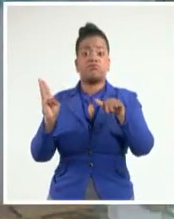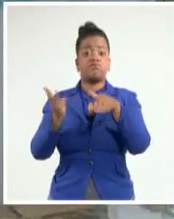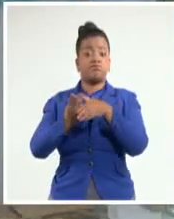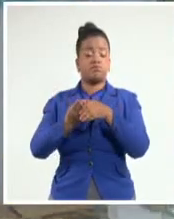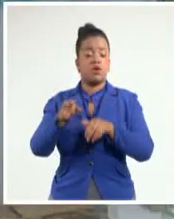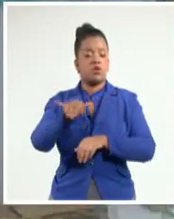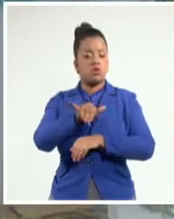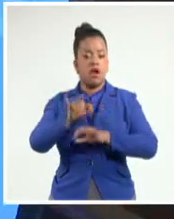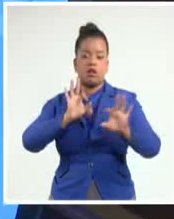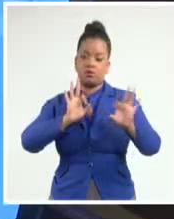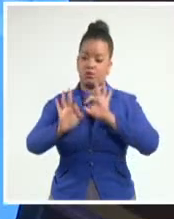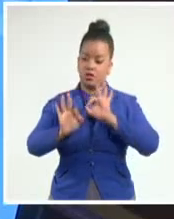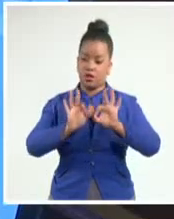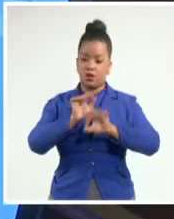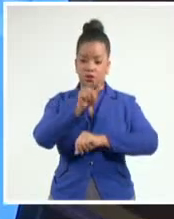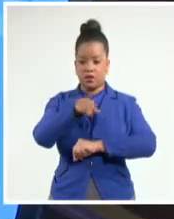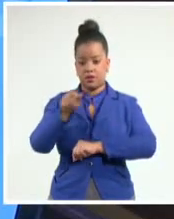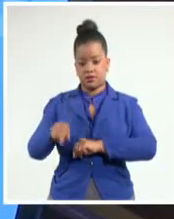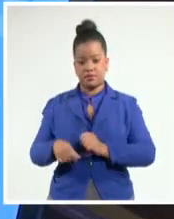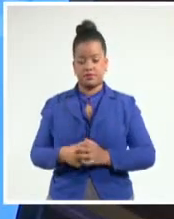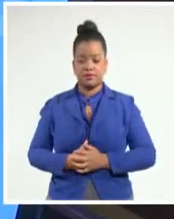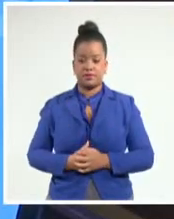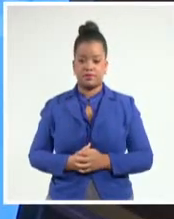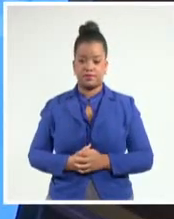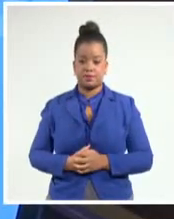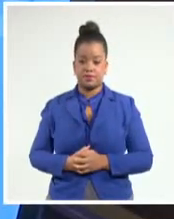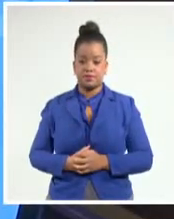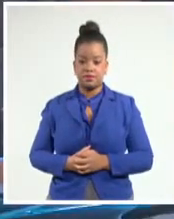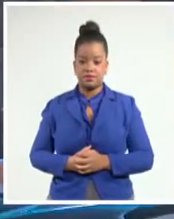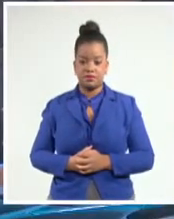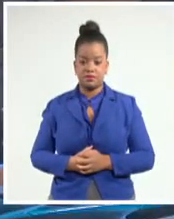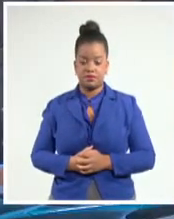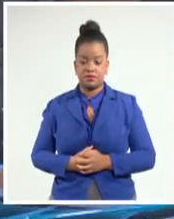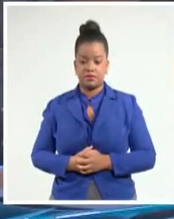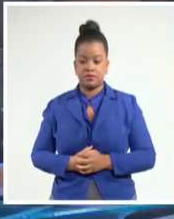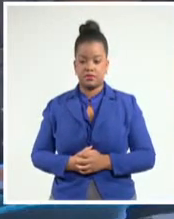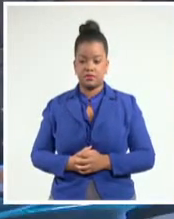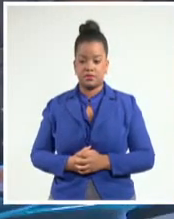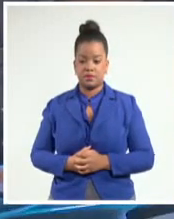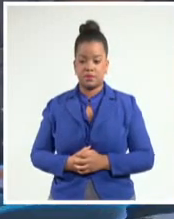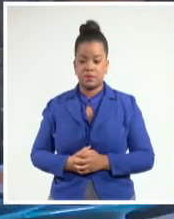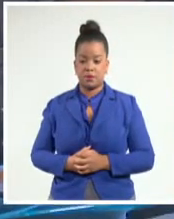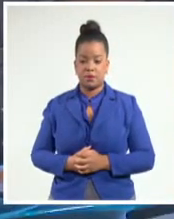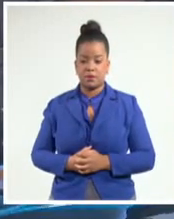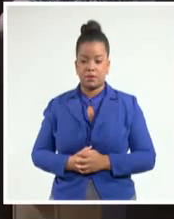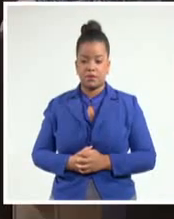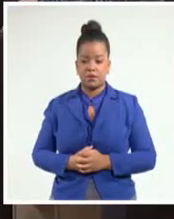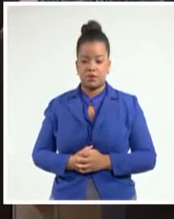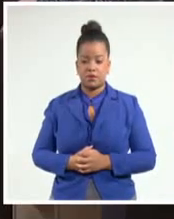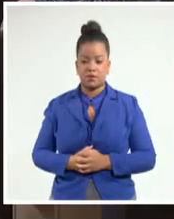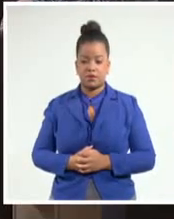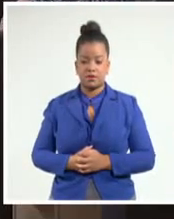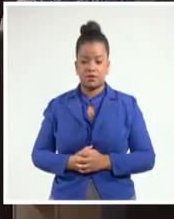sus cuidadores. Desde Matanzas, Eliane Taguas Merino, Sistema Informativo de la Televisión Cubana.